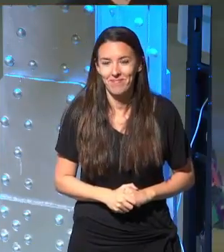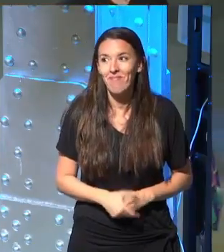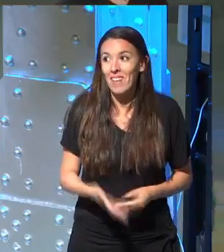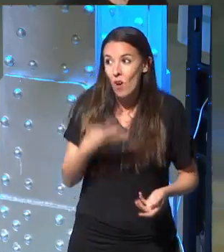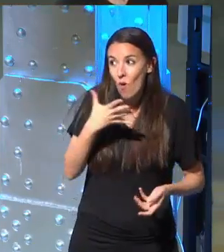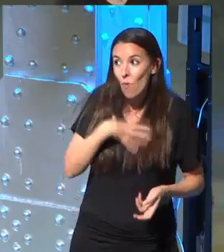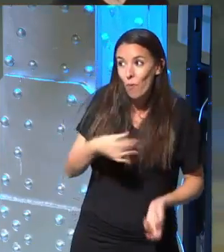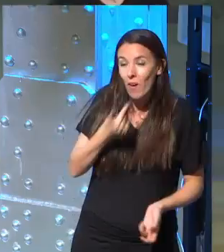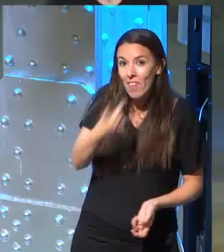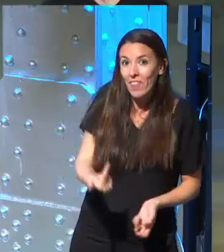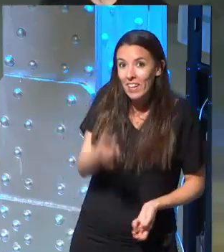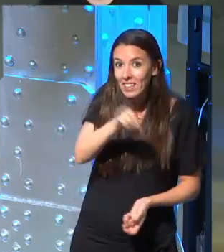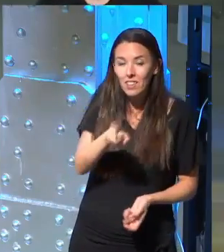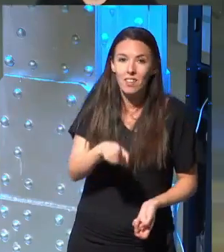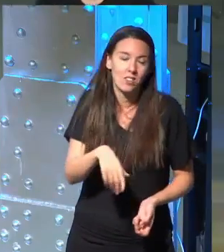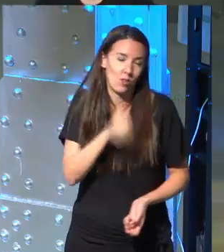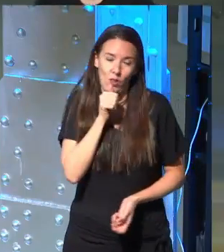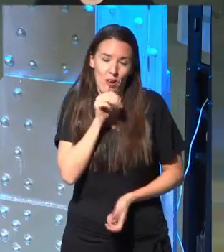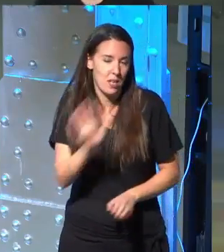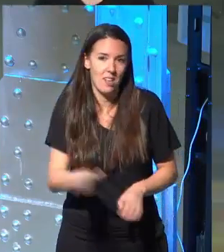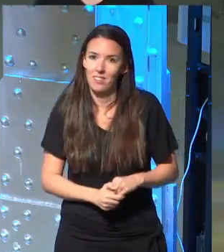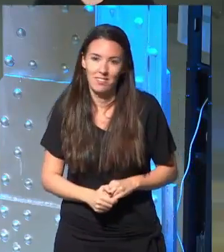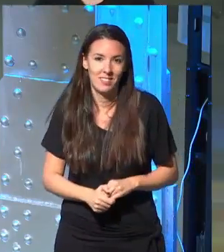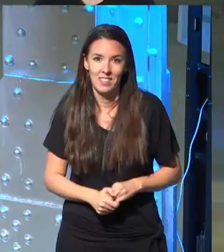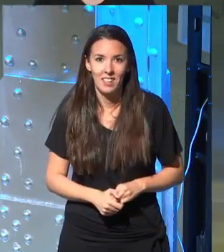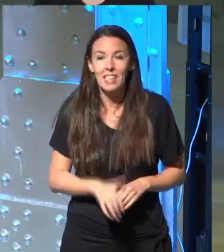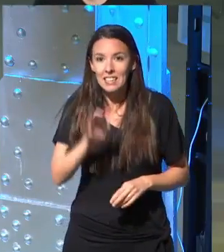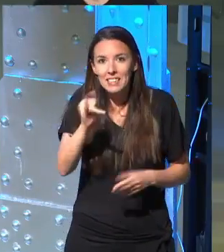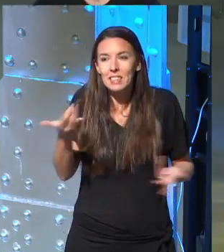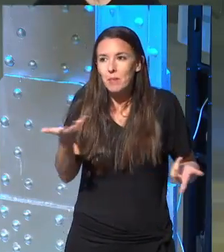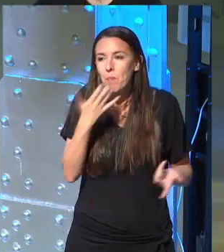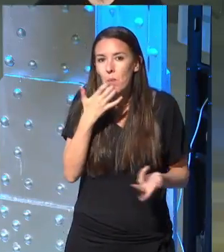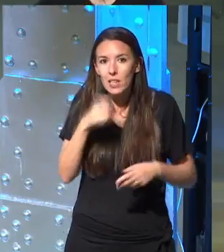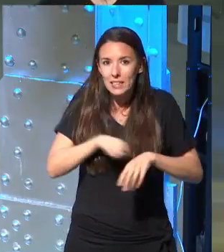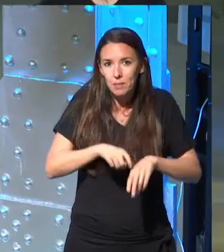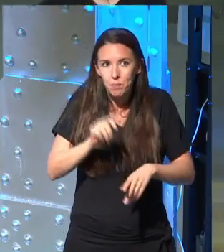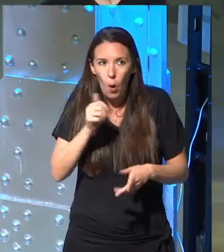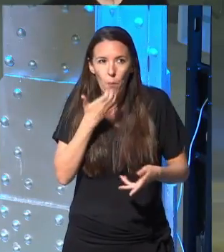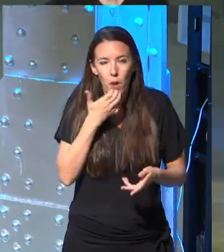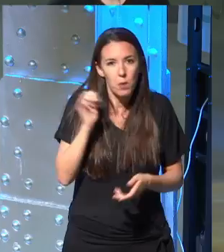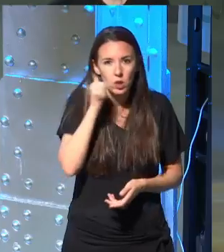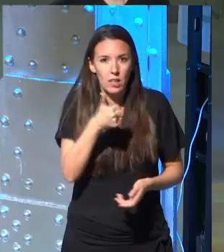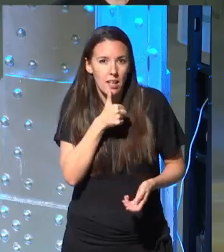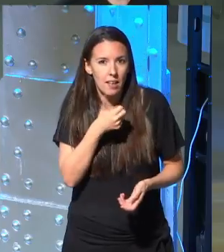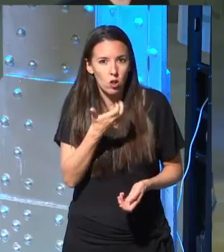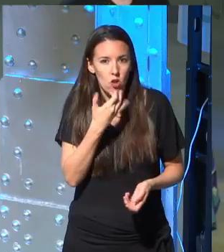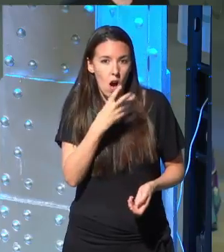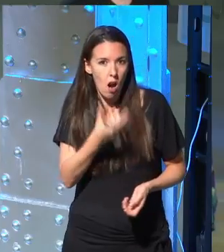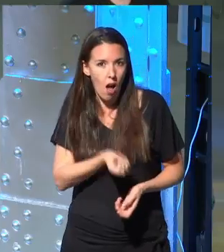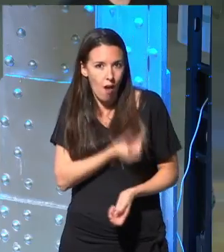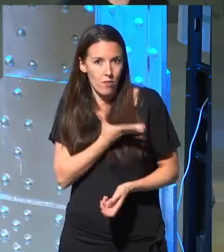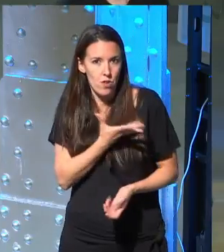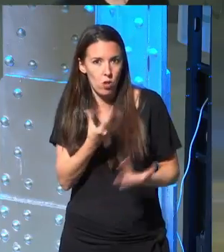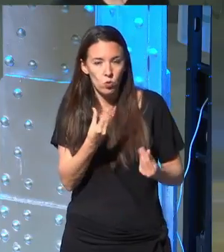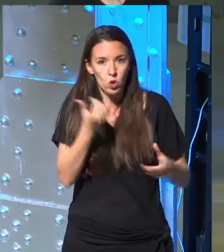Pero si se puede decir o... Es que todavía no, pero... Sí, pero que el típico secreto como, por ejemplo, yo ahora que me he aficionado bastante